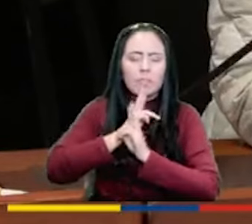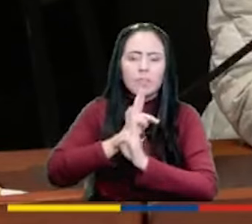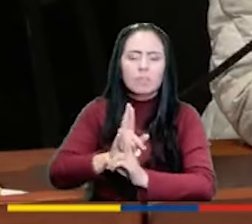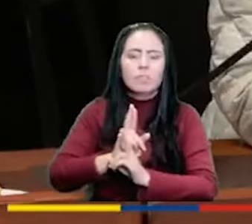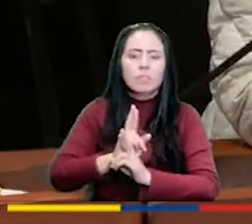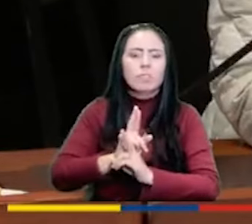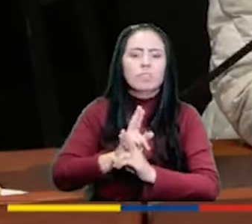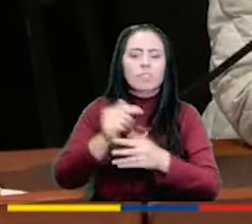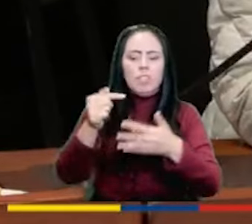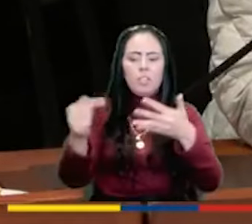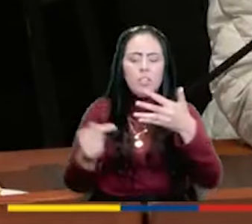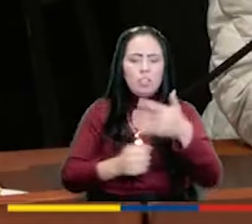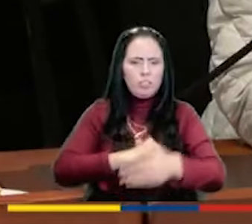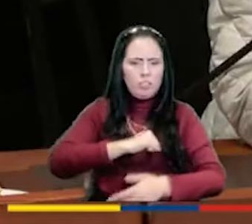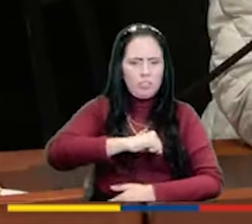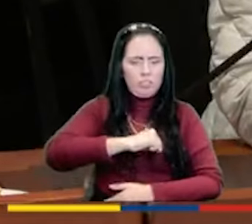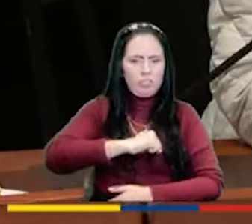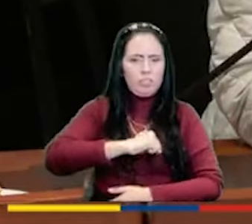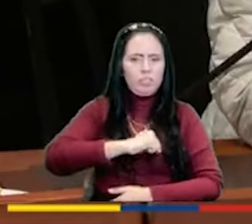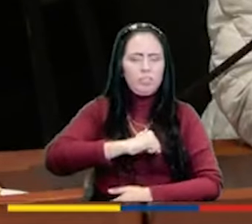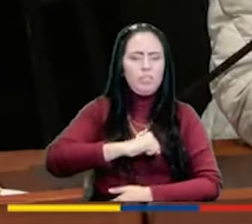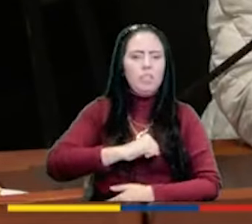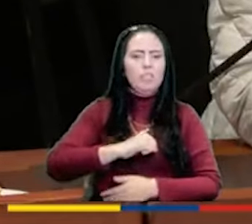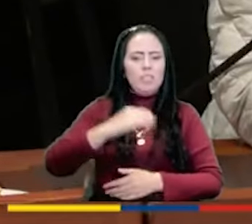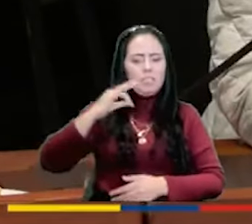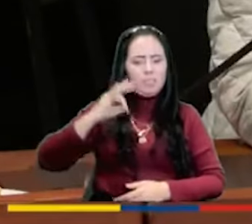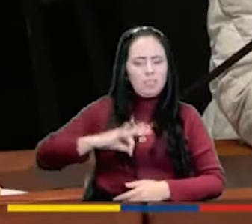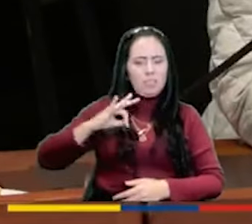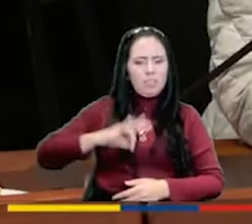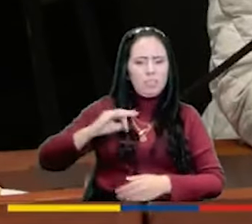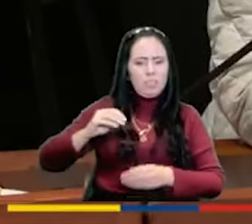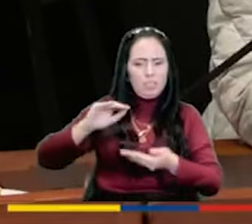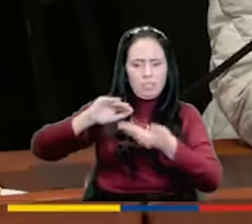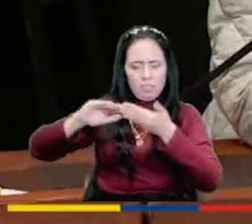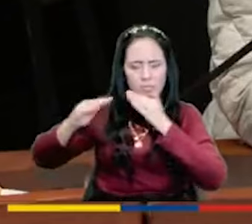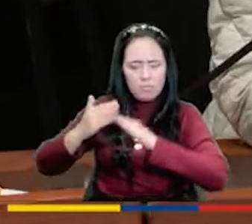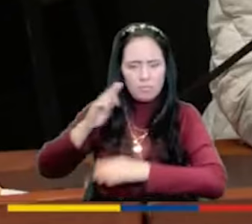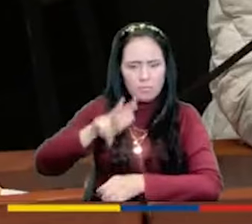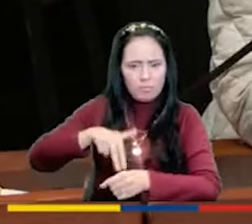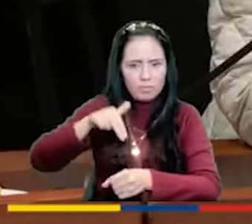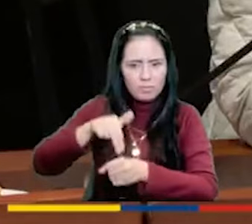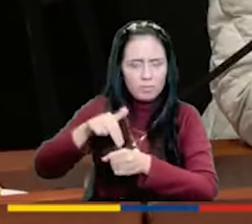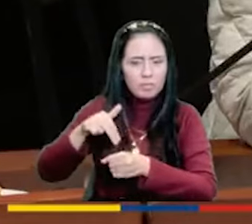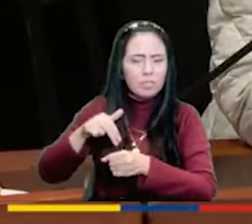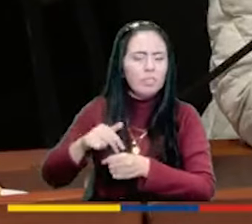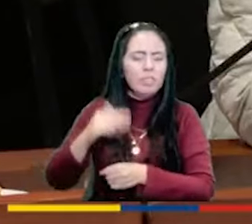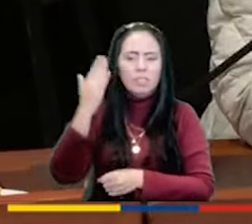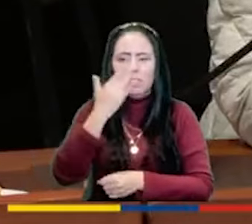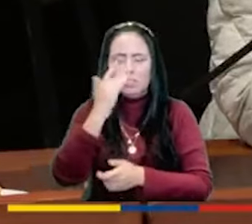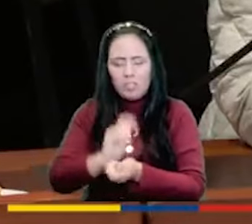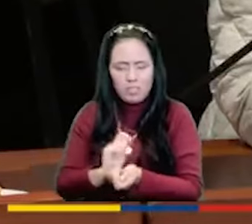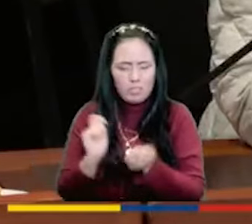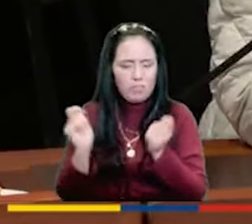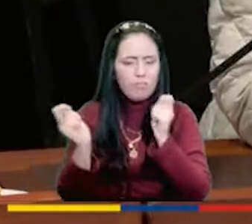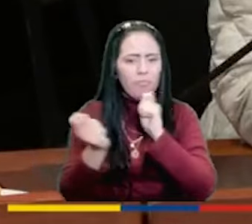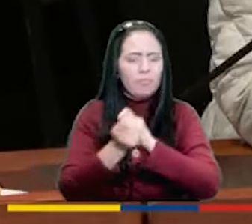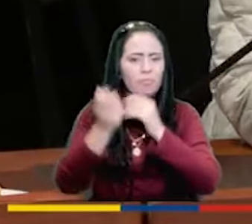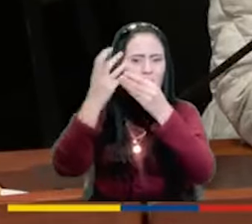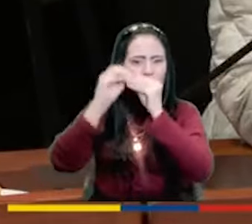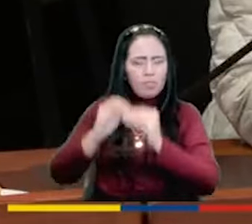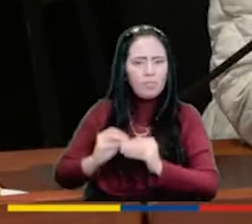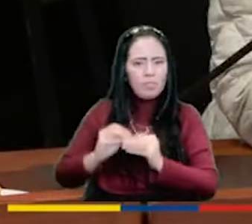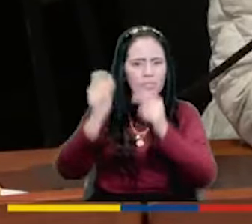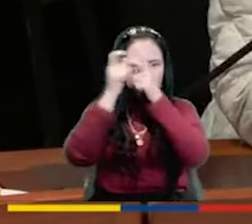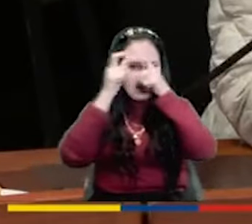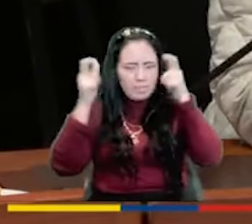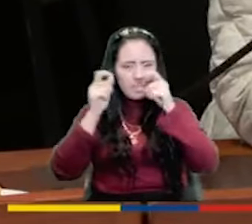los derechos y a las garantías de los pueblos étnicos. Y esto es una transformación estructural del Estado